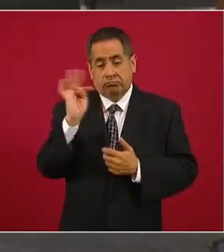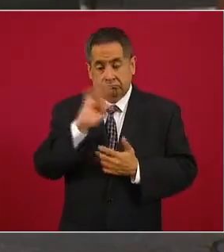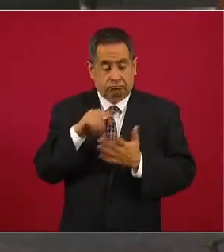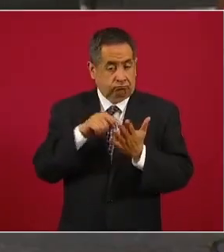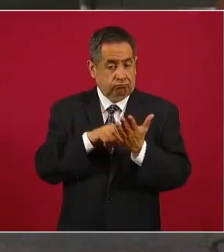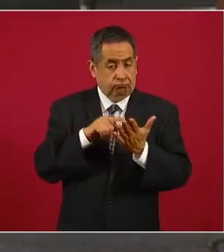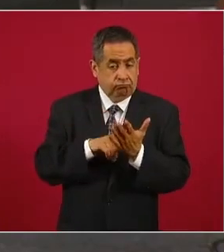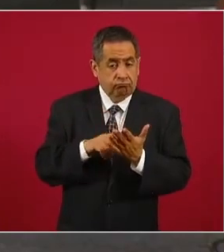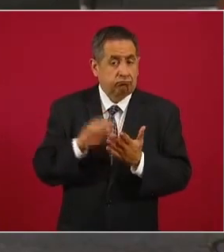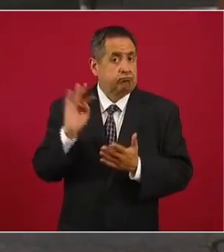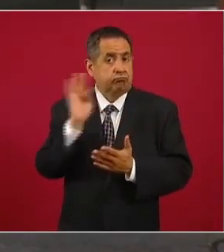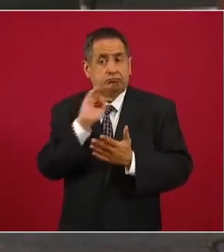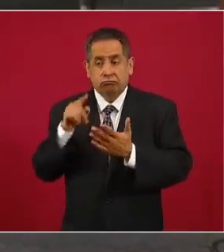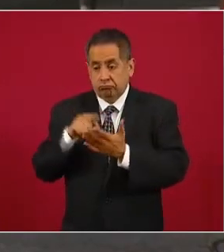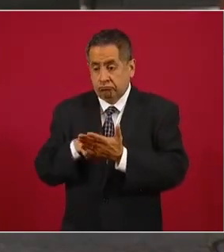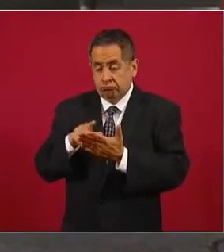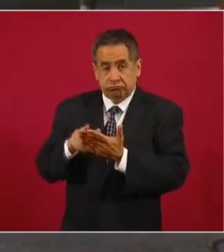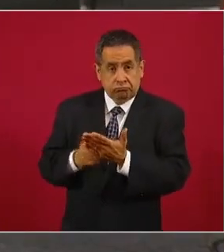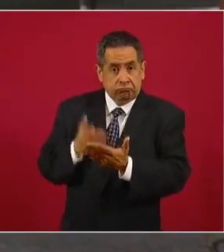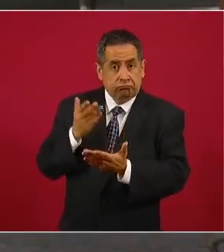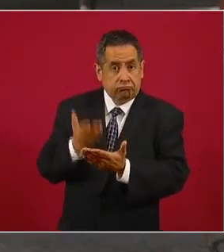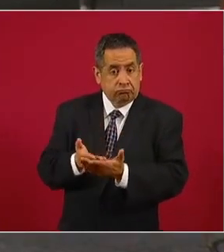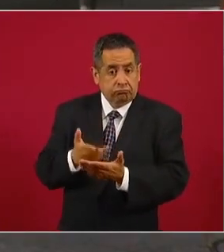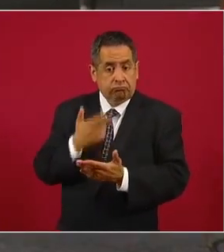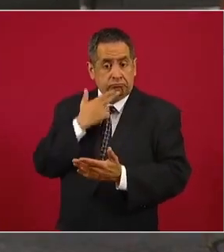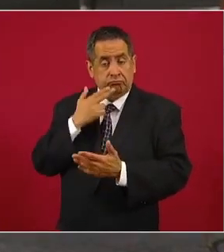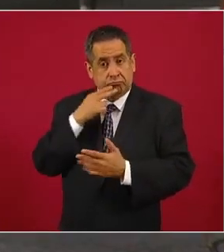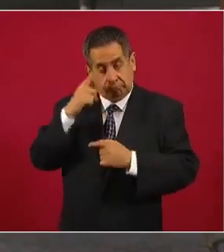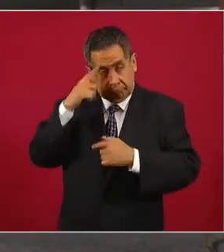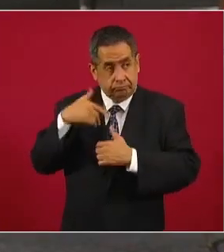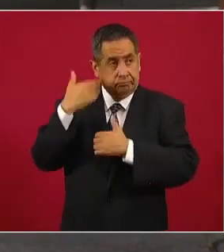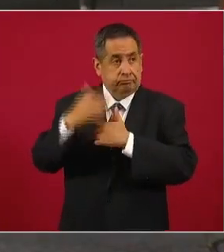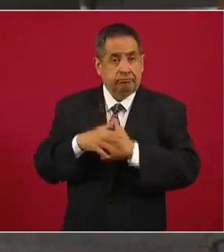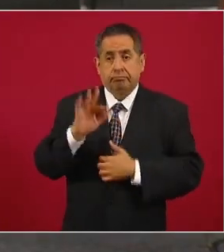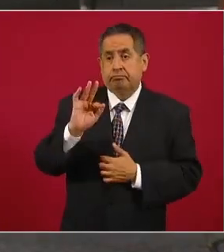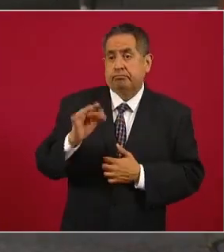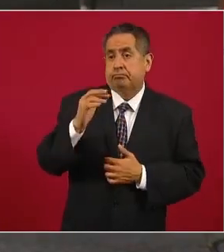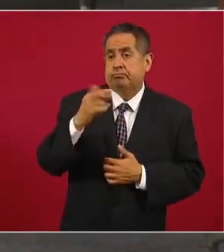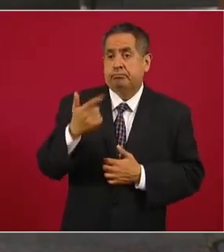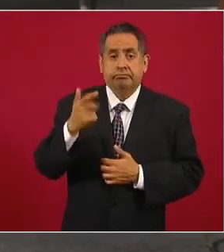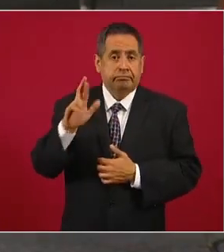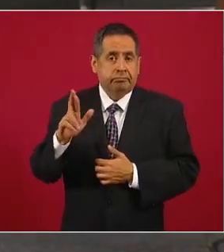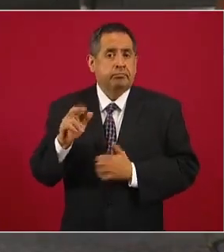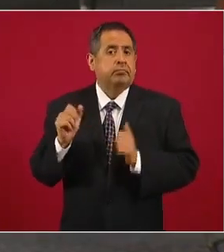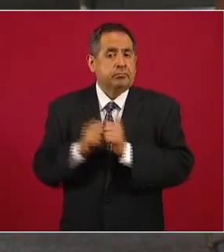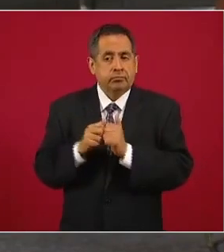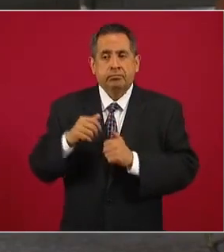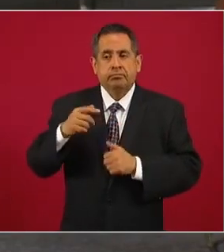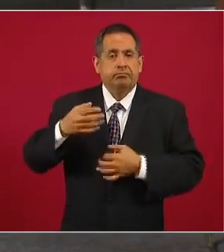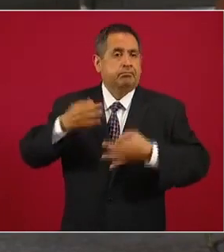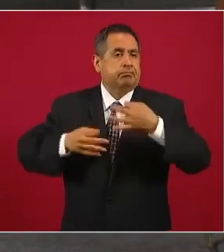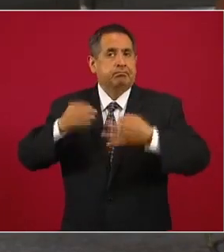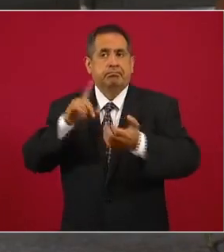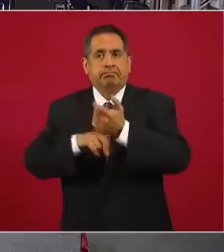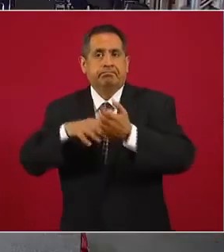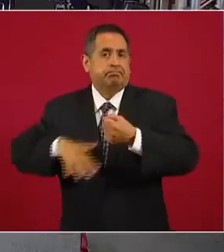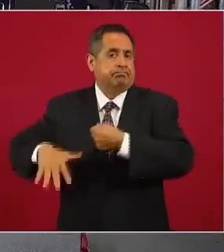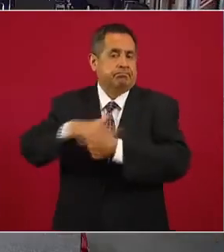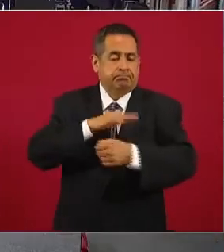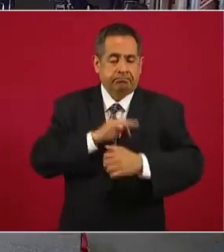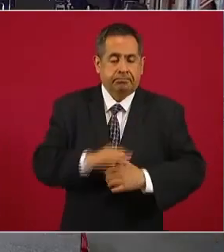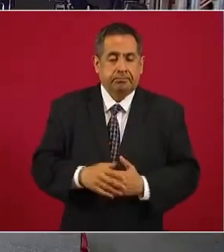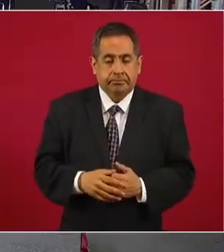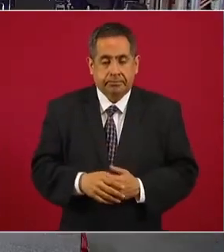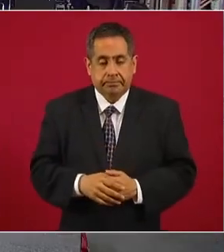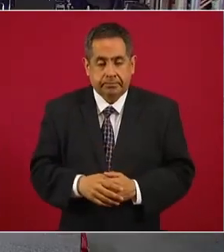jurídicamente esto puede prosperar ante tanto la Fiscalía General de la República como en los propios tribunales judiciales? Bueno,